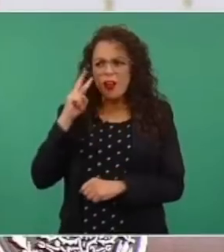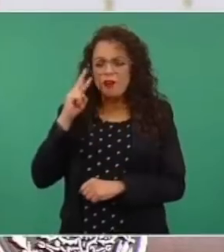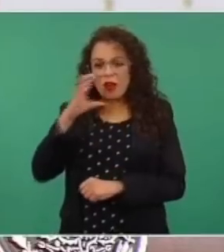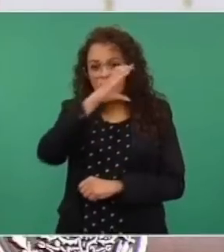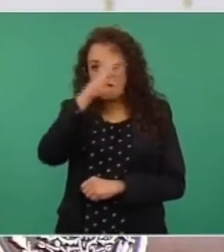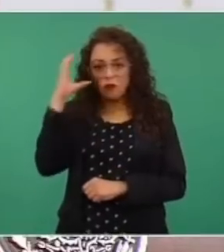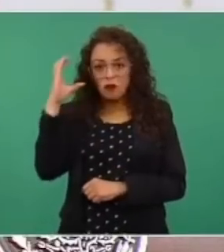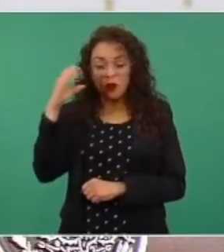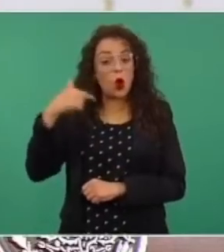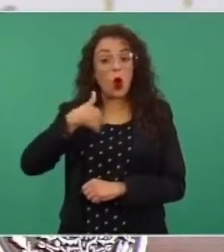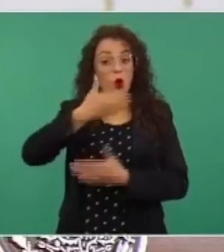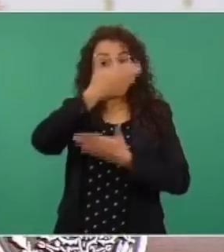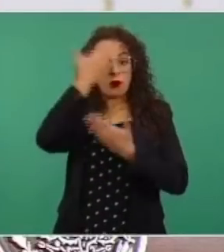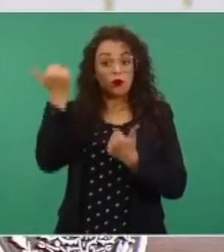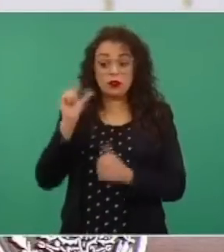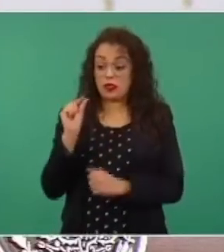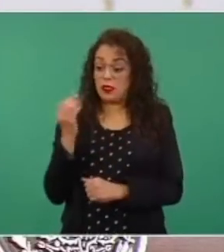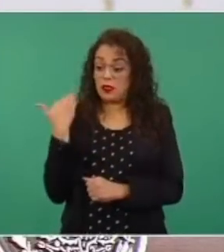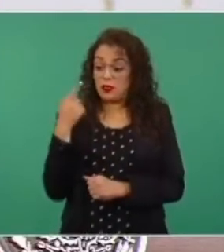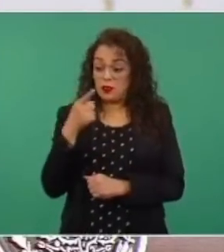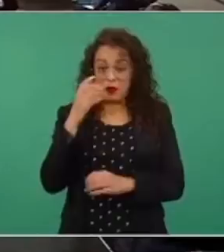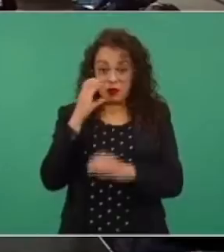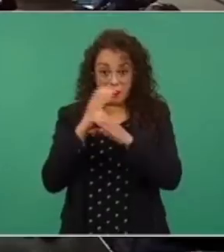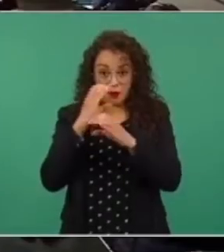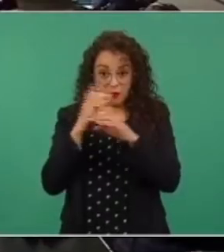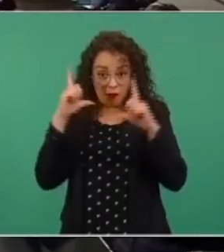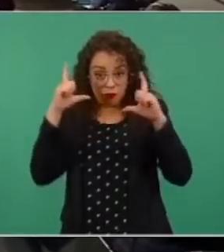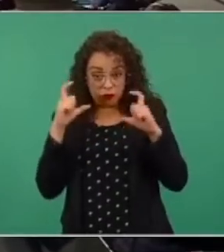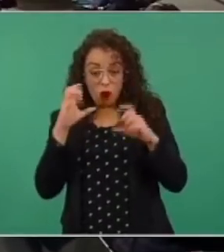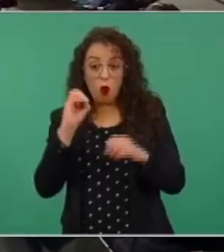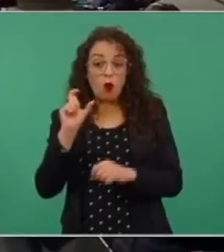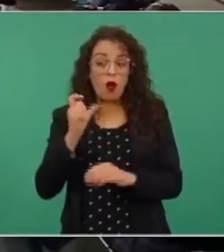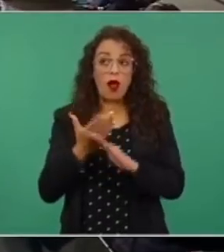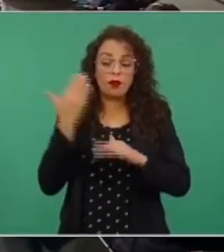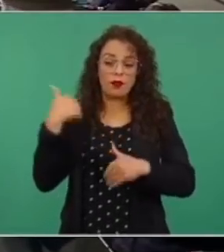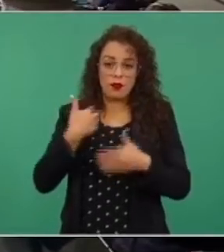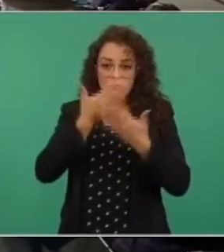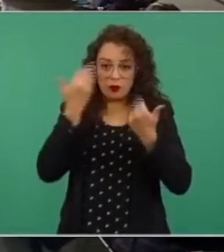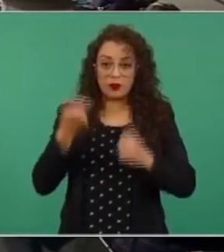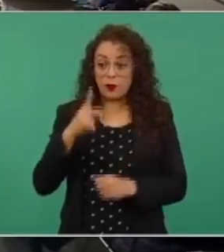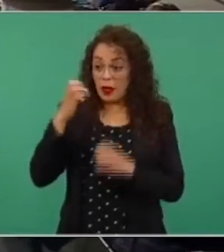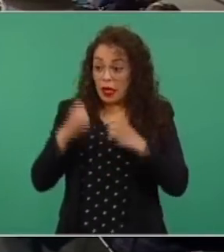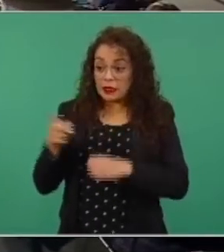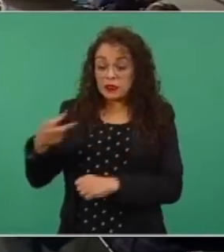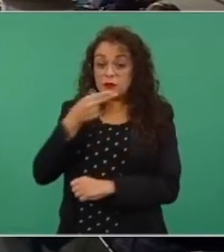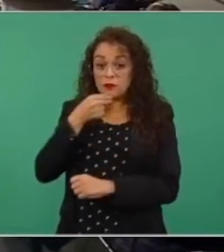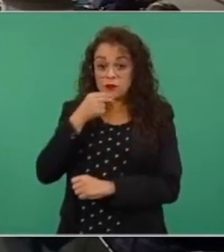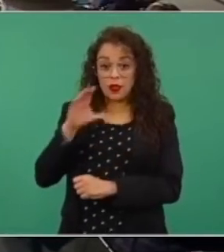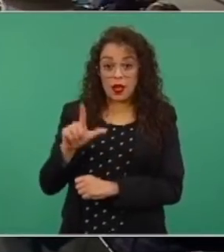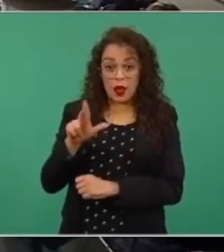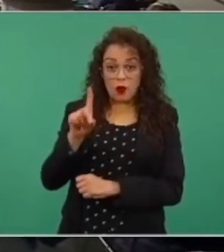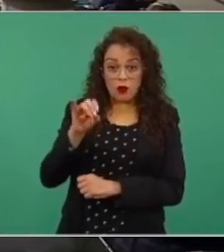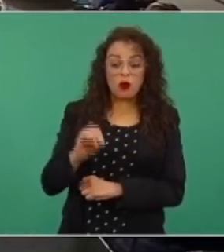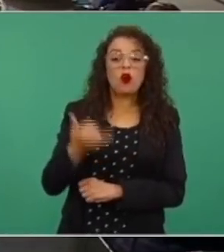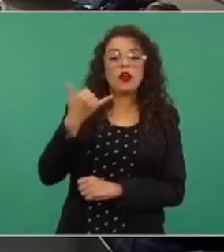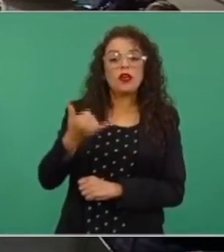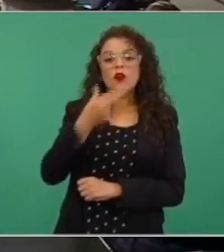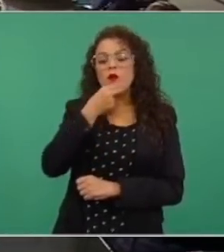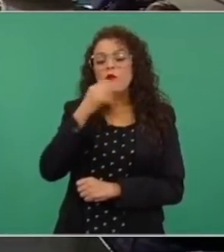actual, pero está este señor, el hijo, Claudio X González, luego el de la